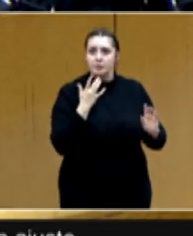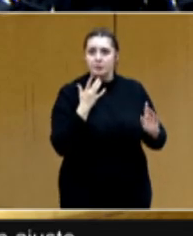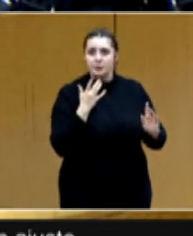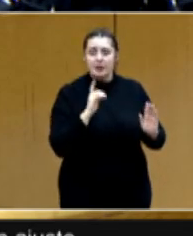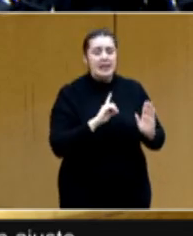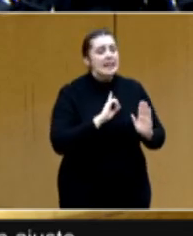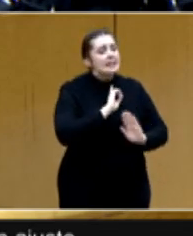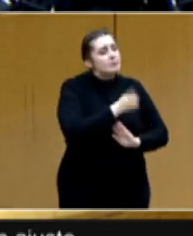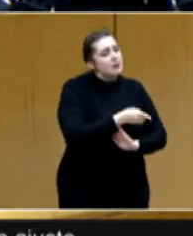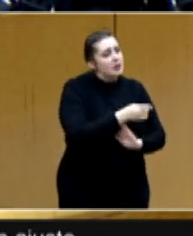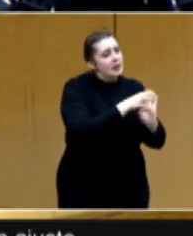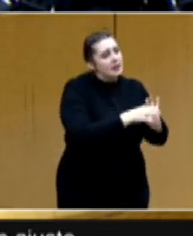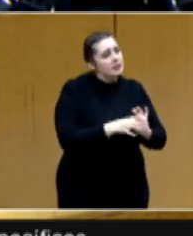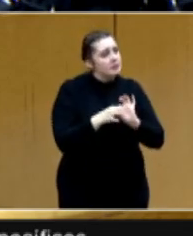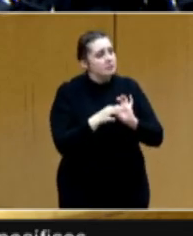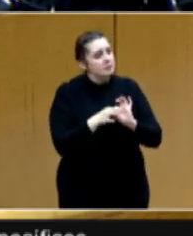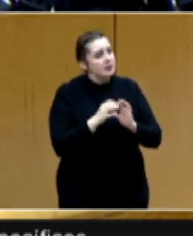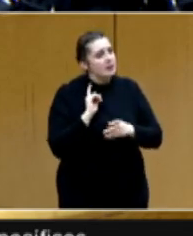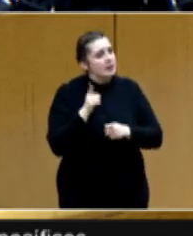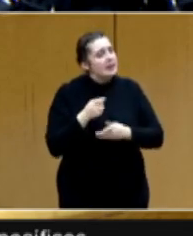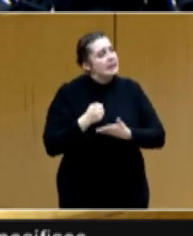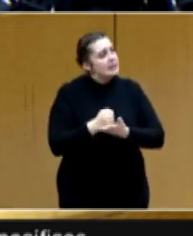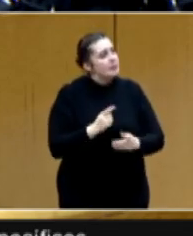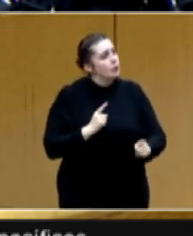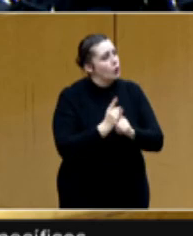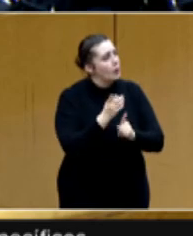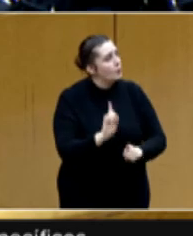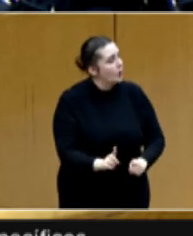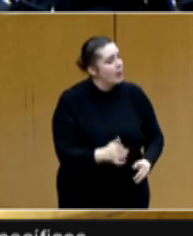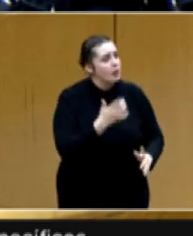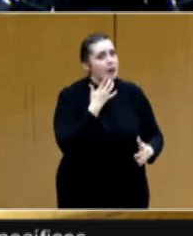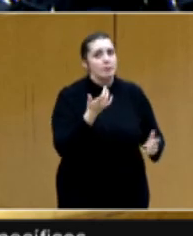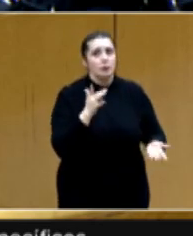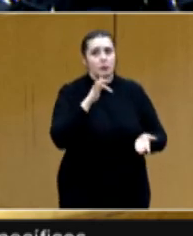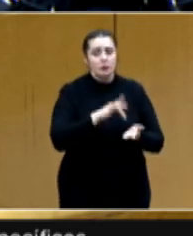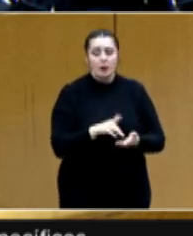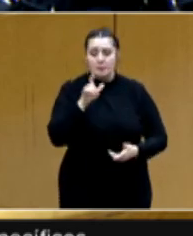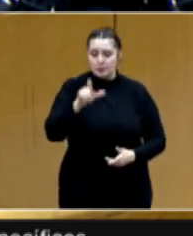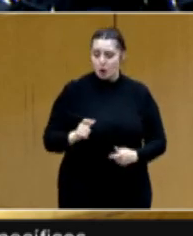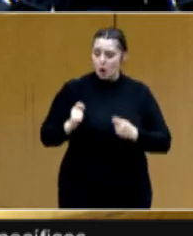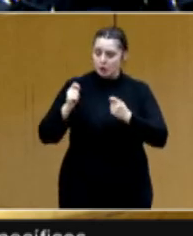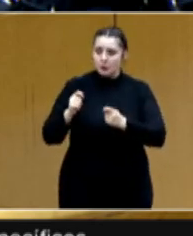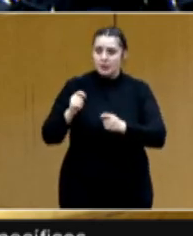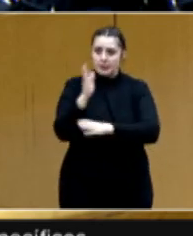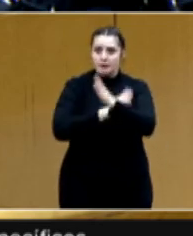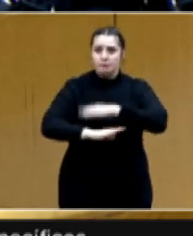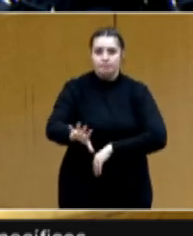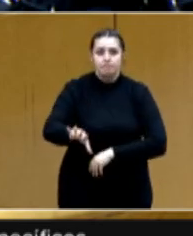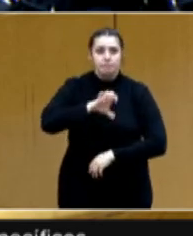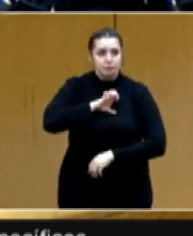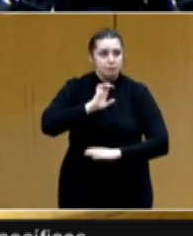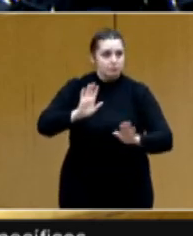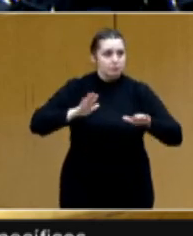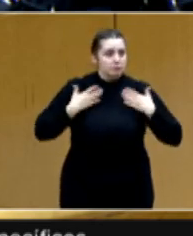respectivas de un testamento mancomunado Cuando a uno de los otorgantes le ha sobrevenido una discapacidad o en materia de